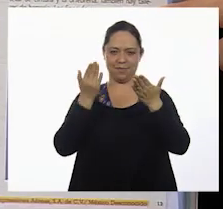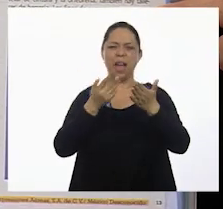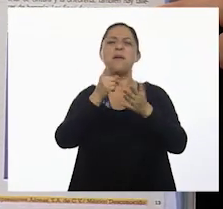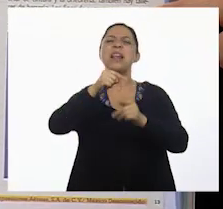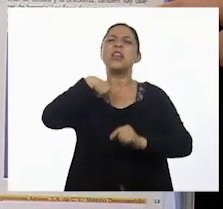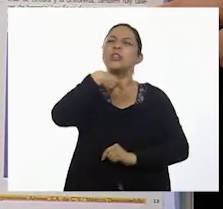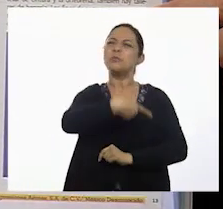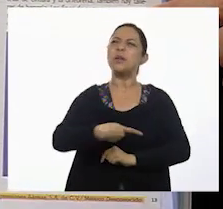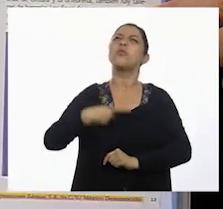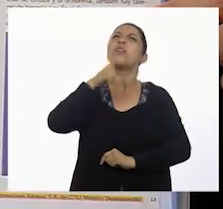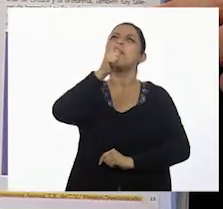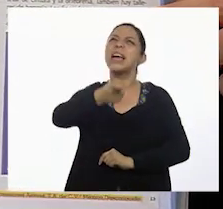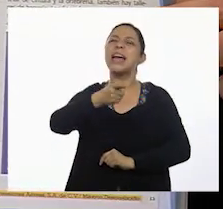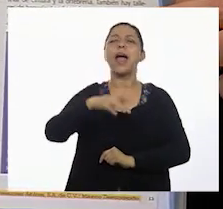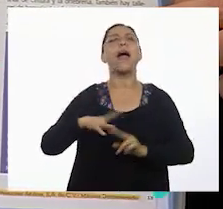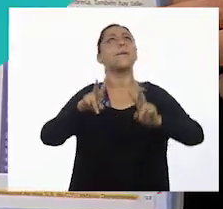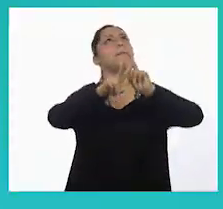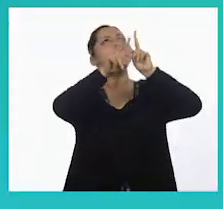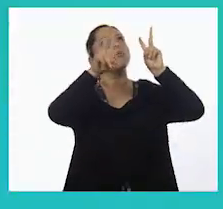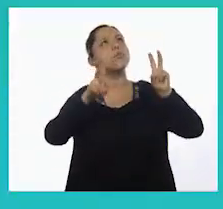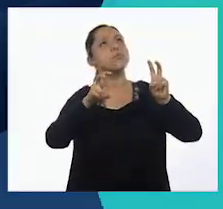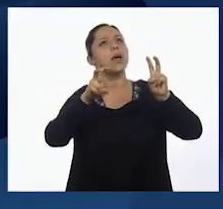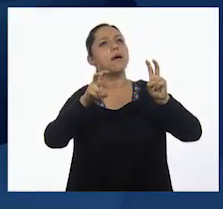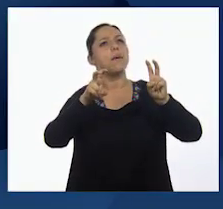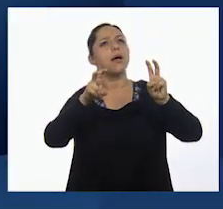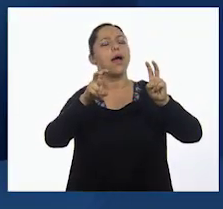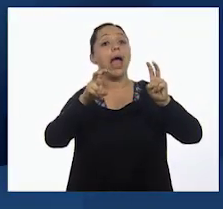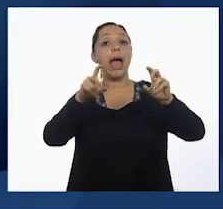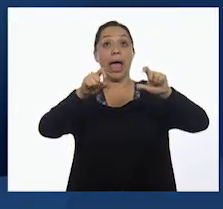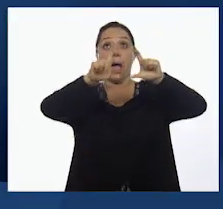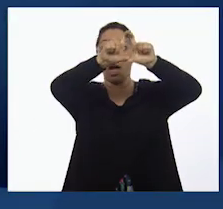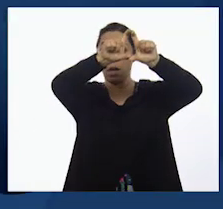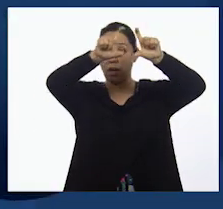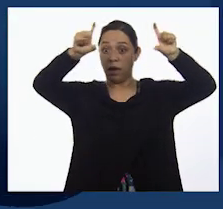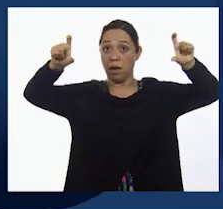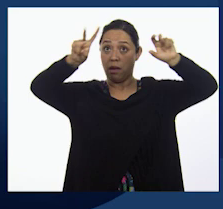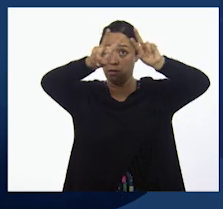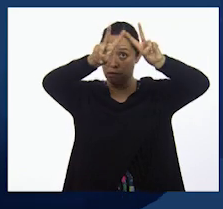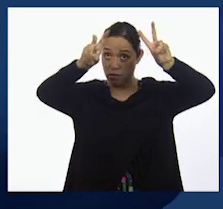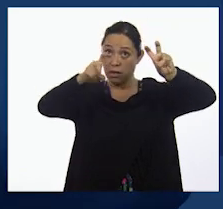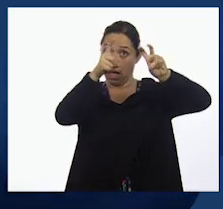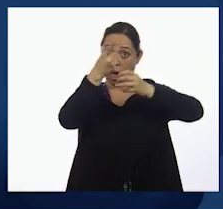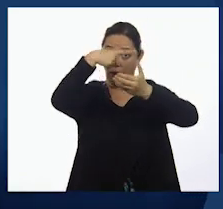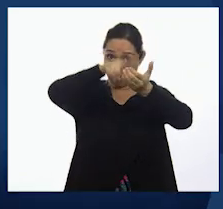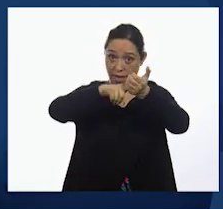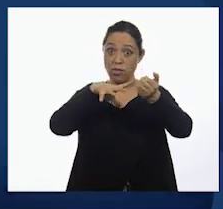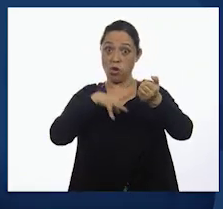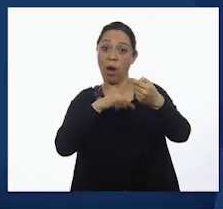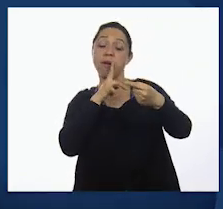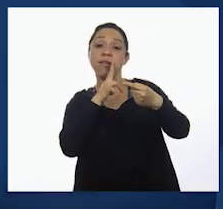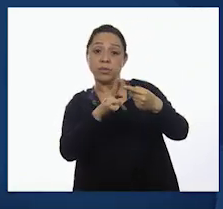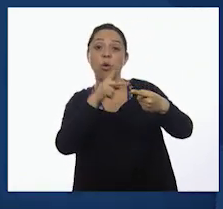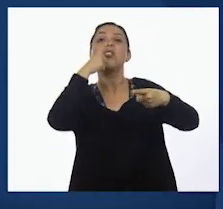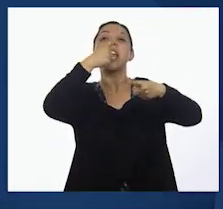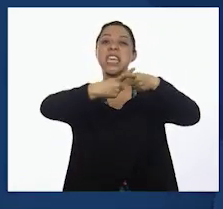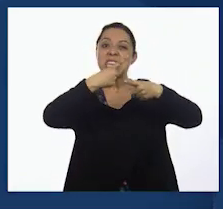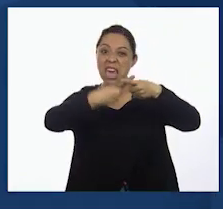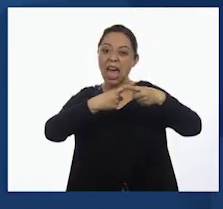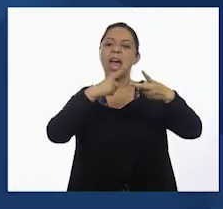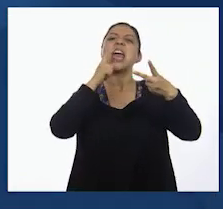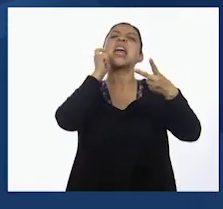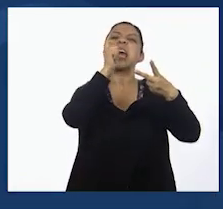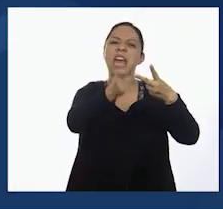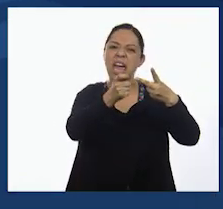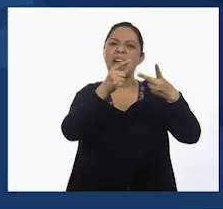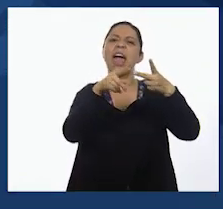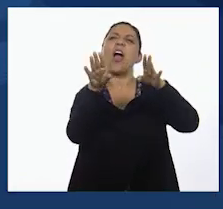aspecto, María. Nos preguntaban, el encabezado responde a las preguntas ¿quién?, ¿qué?,